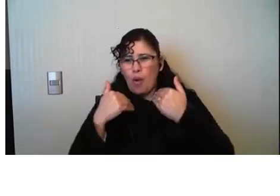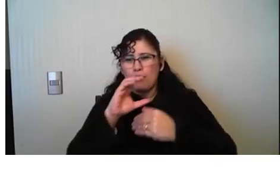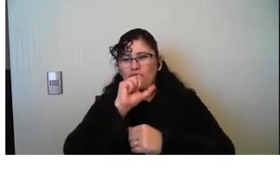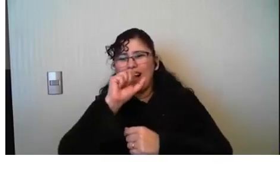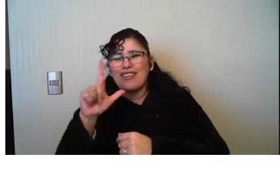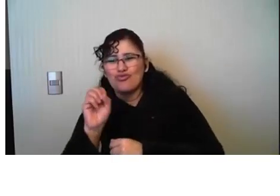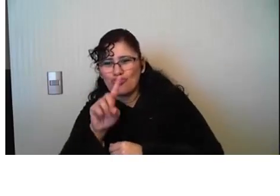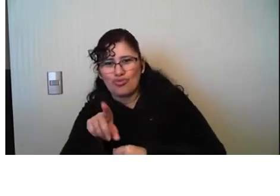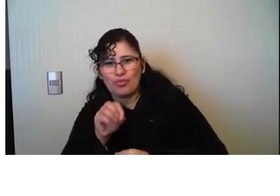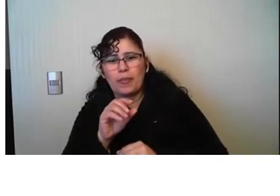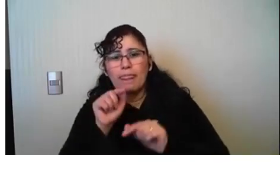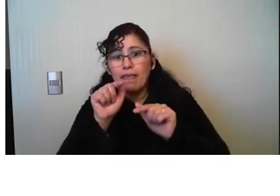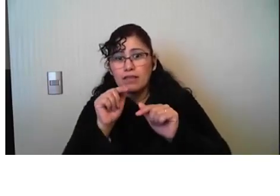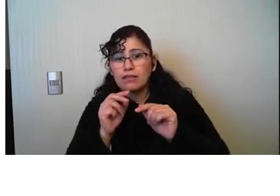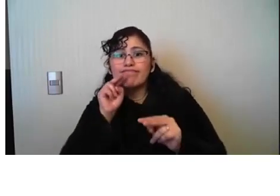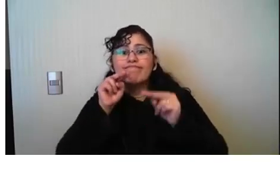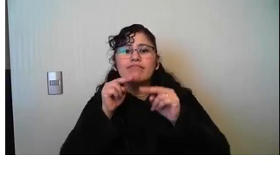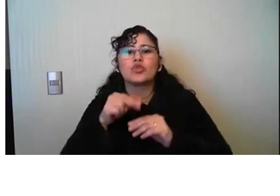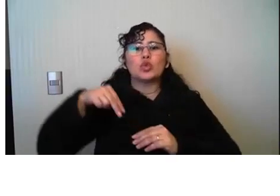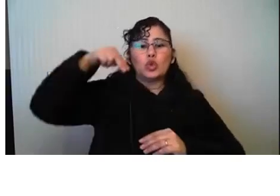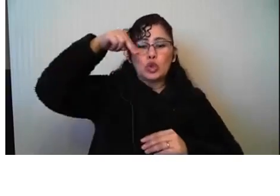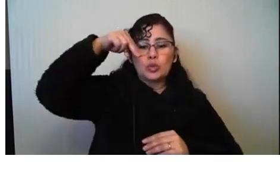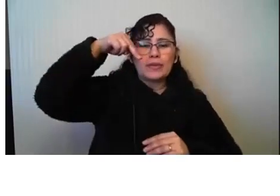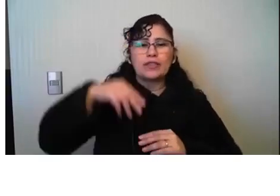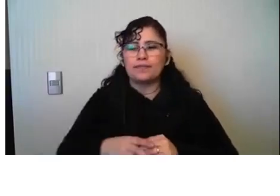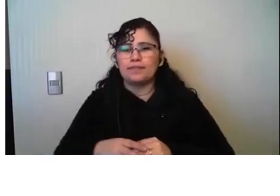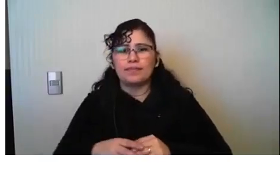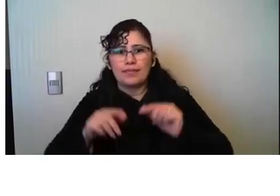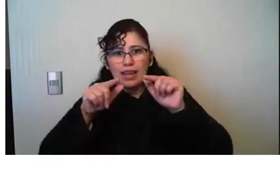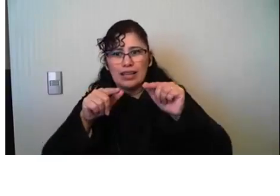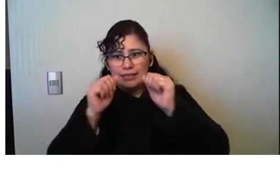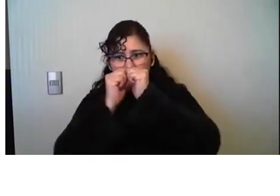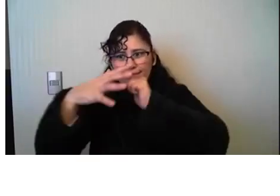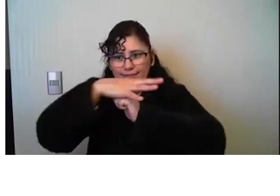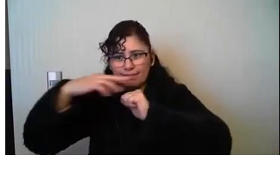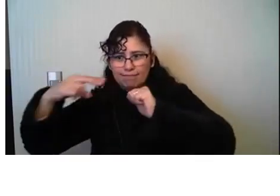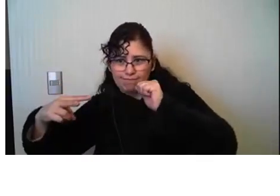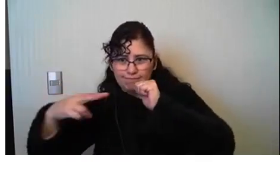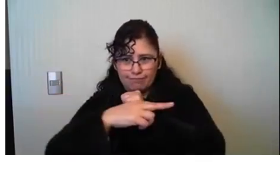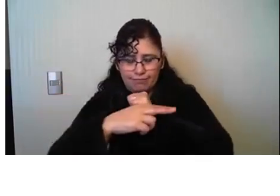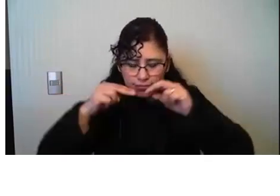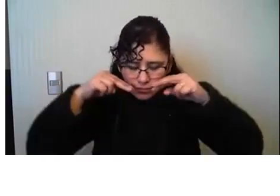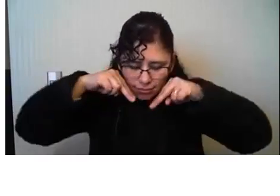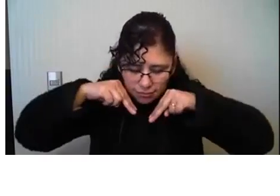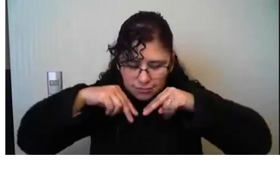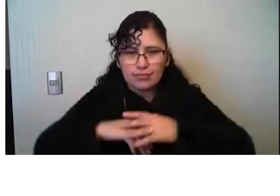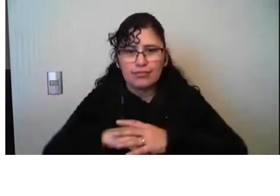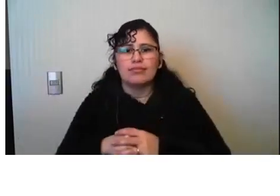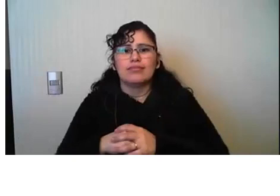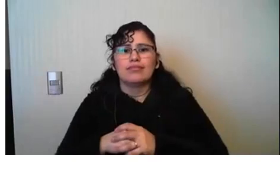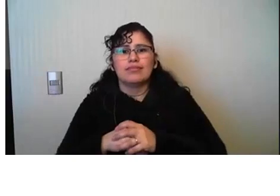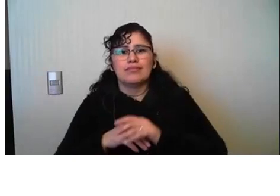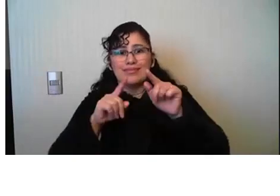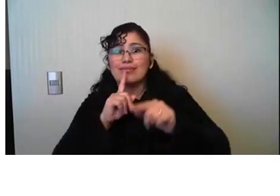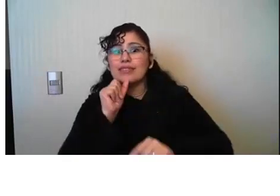Esto es una vista superior. ¿Ya? Acá se han sacado parte del hemisferio cerebral, por tanto, estamos viendo desde arriba. Aquí está el